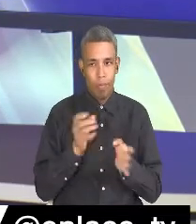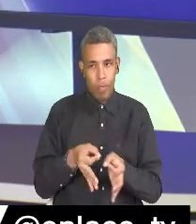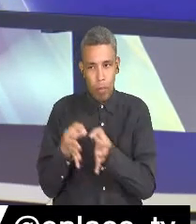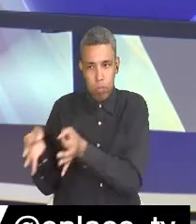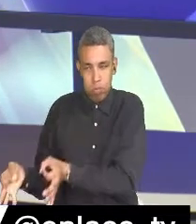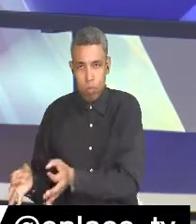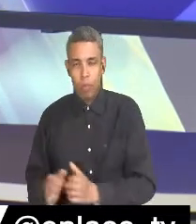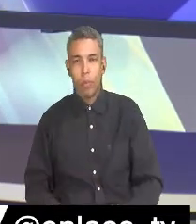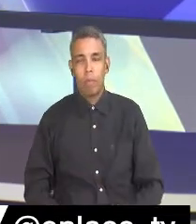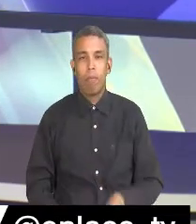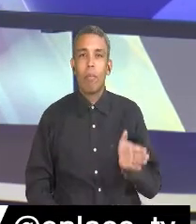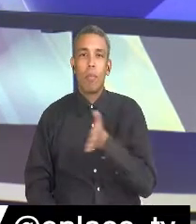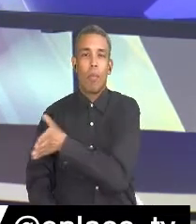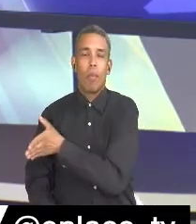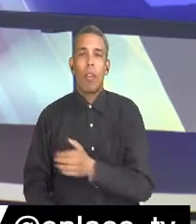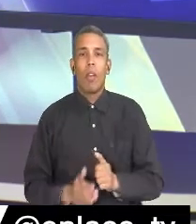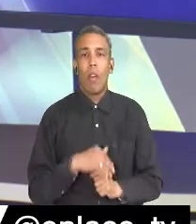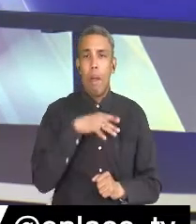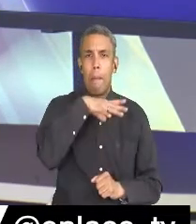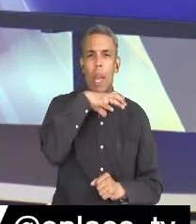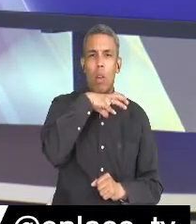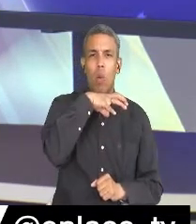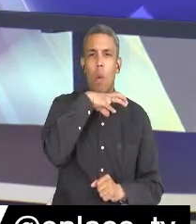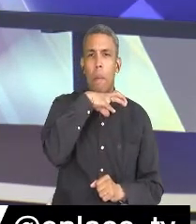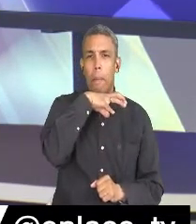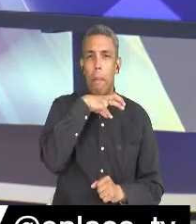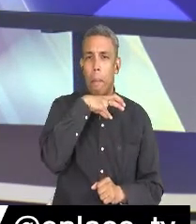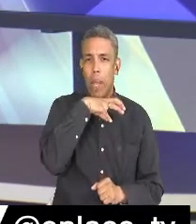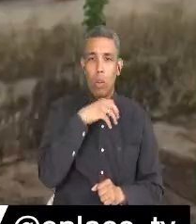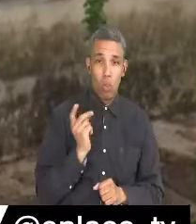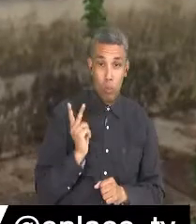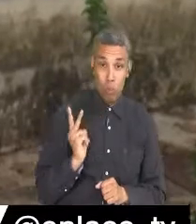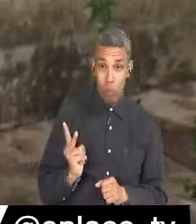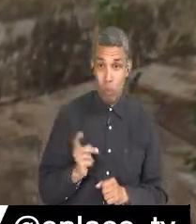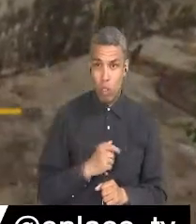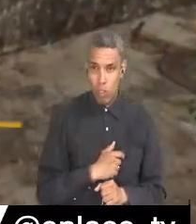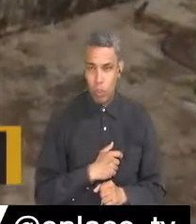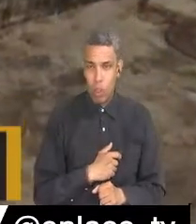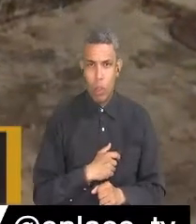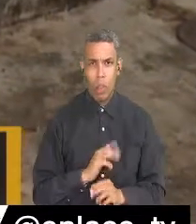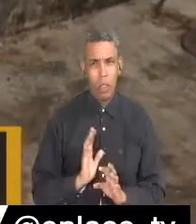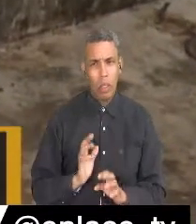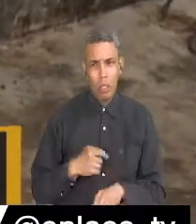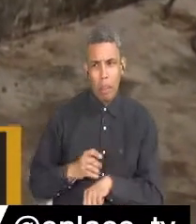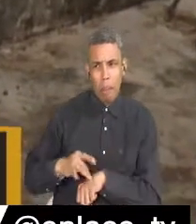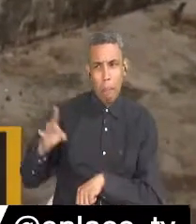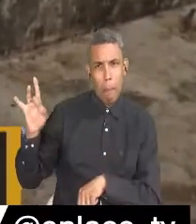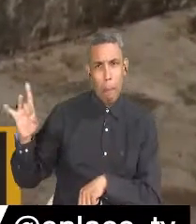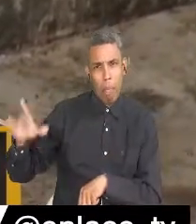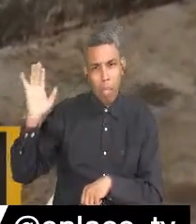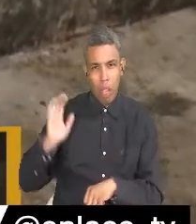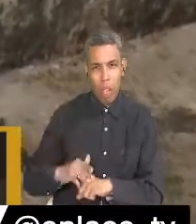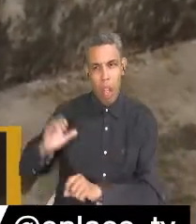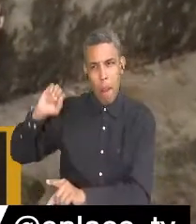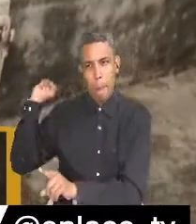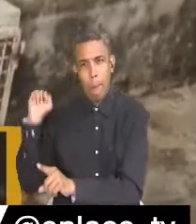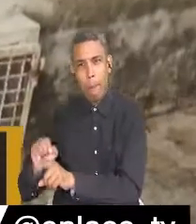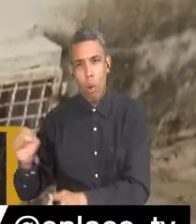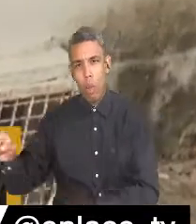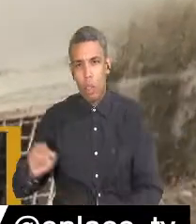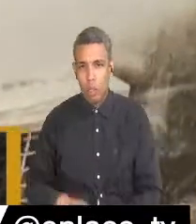de un mes de abandono. ¿Podría haber sanciones para quienes dejaron a los caninos? A esta vivienda del grupo F del barrio Primero de Mayo en el nororiente de la ciudad